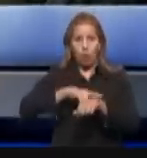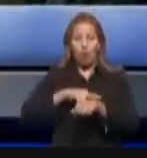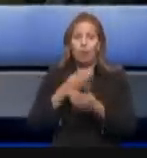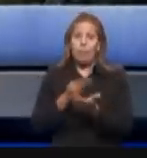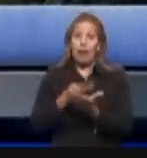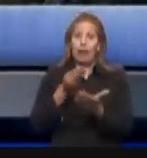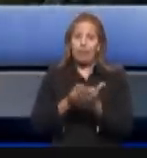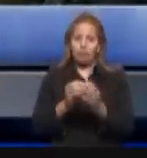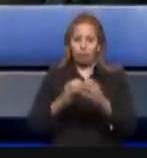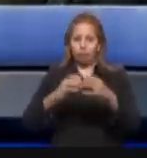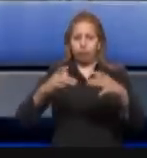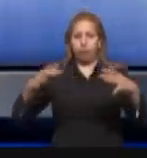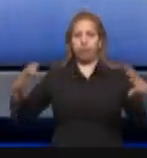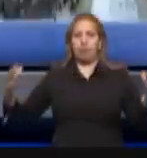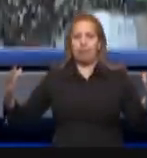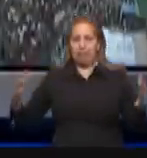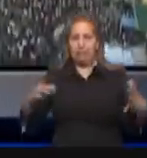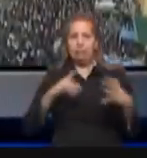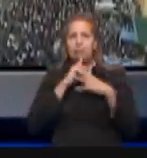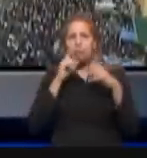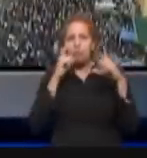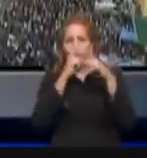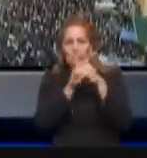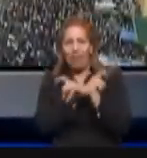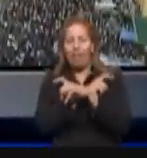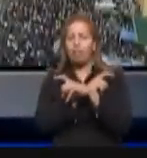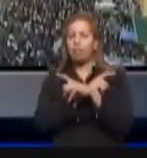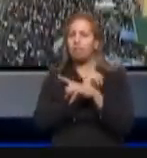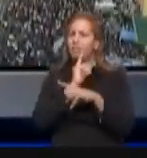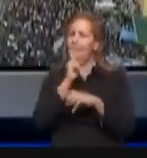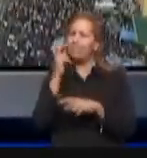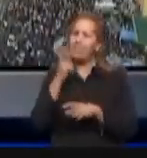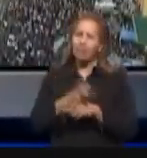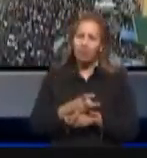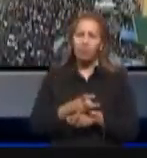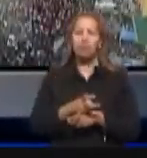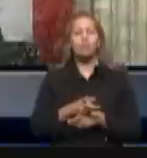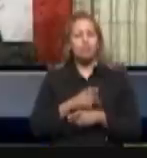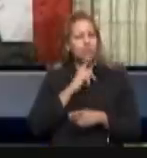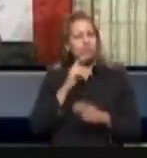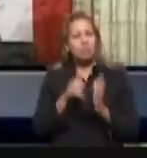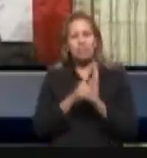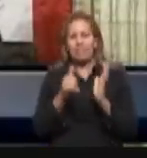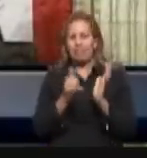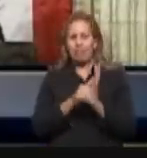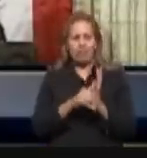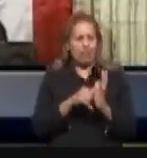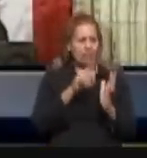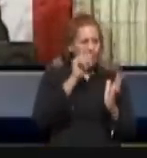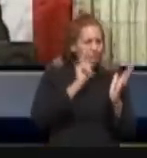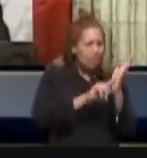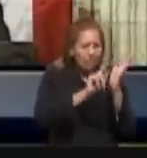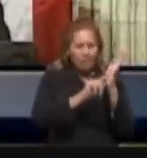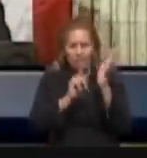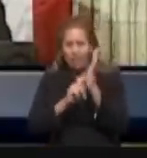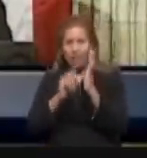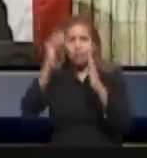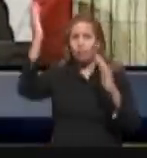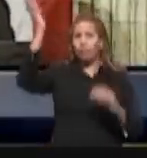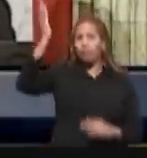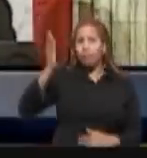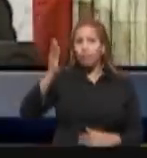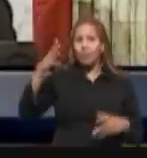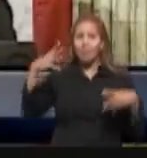crecido en tamaño y complejidad de forma tal que es humanamente imposible cubrir todos sus pormenores en un breve